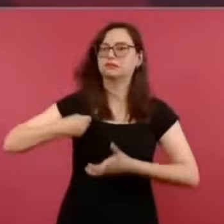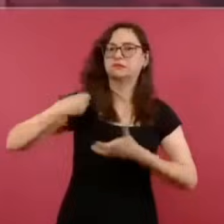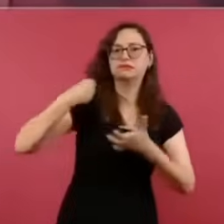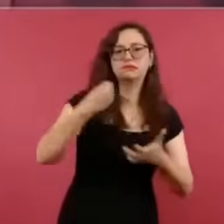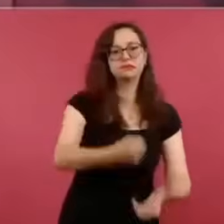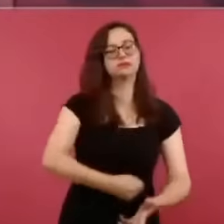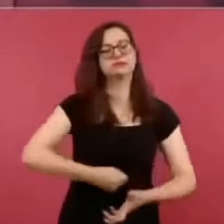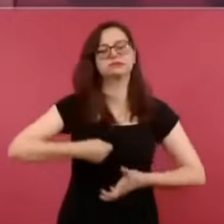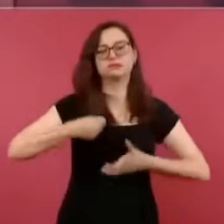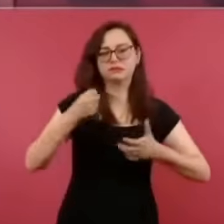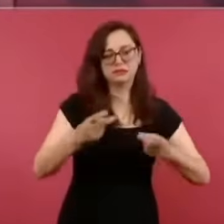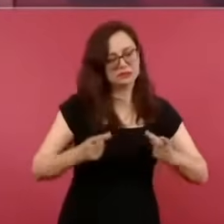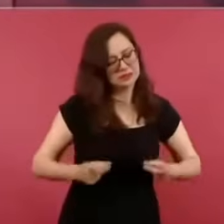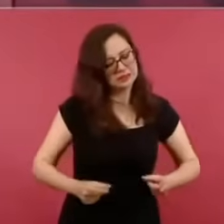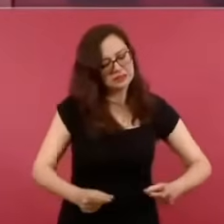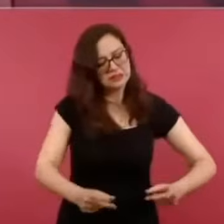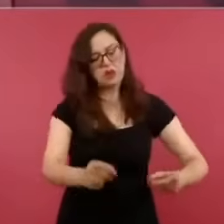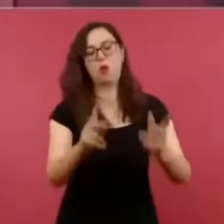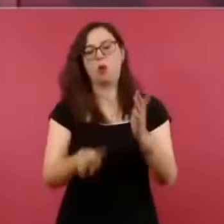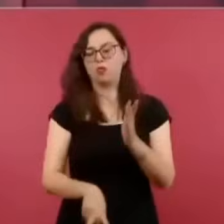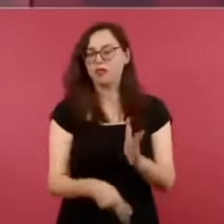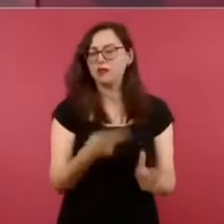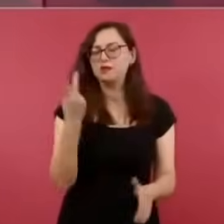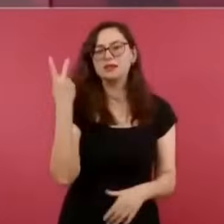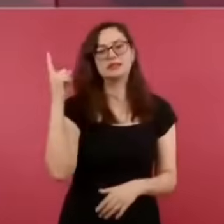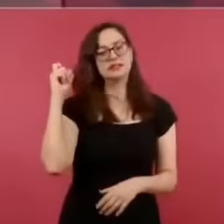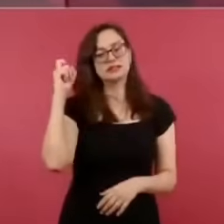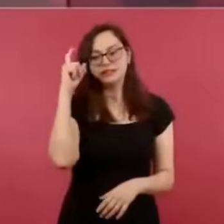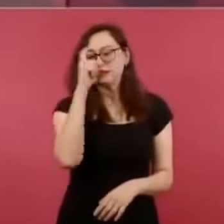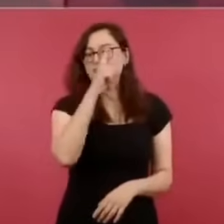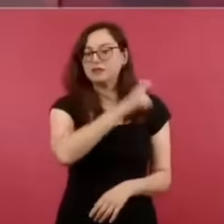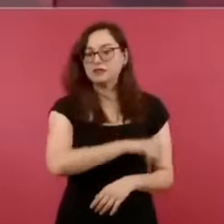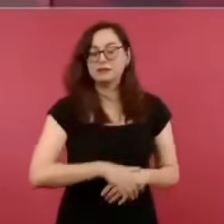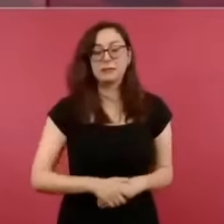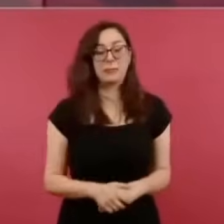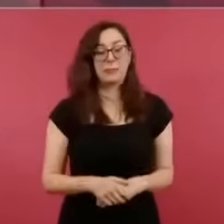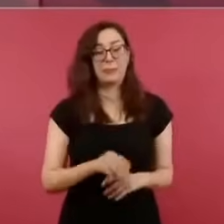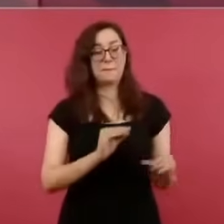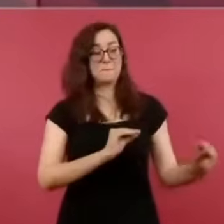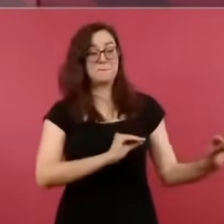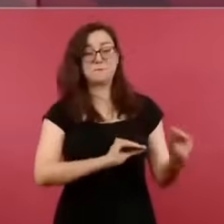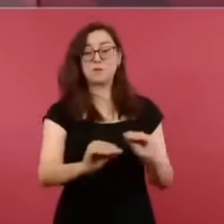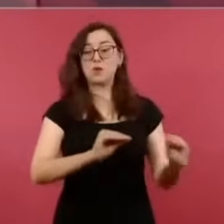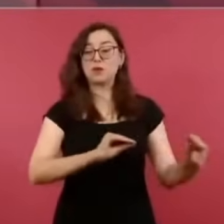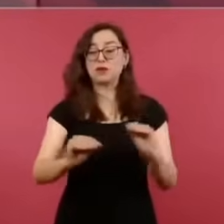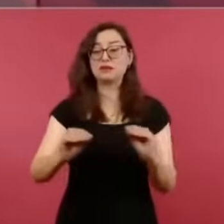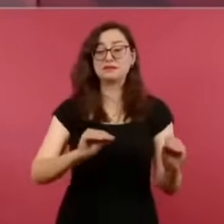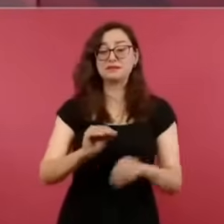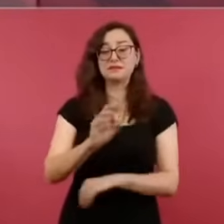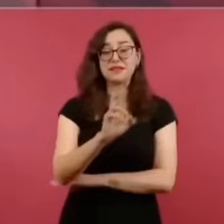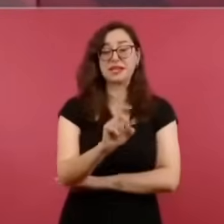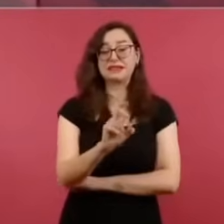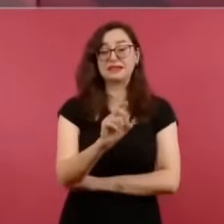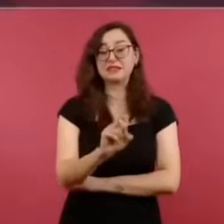de procesamiento de 35% de su capacidad.